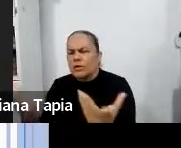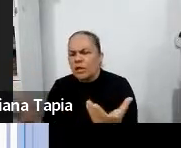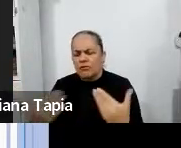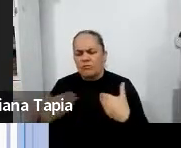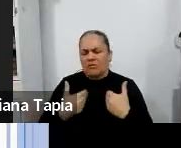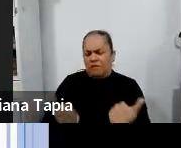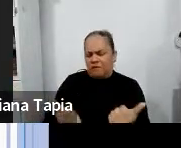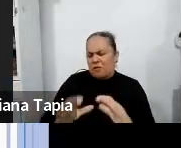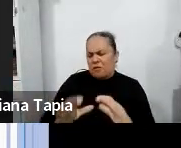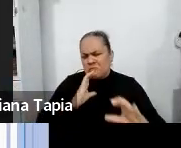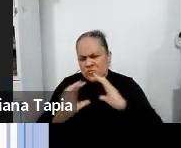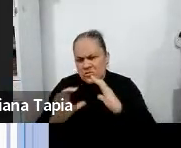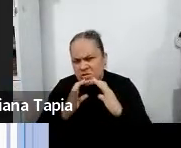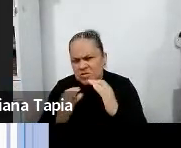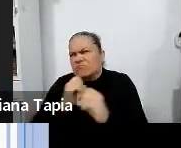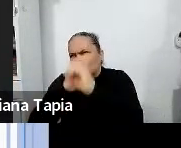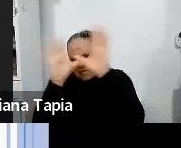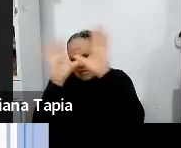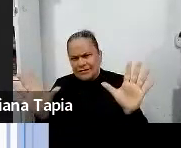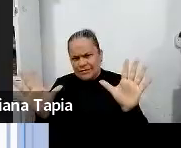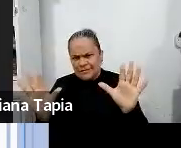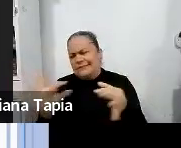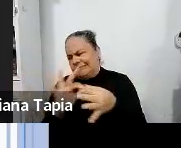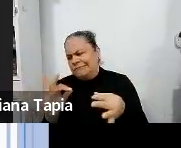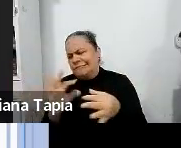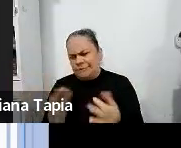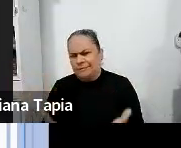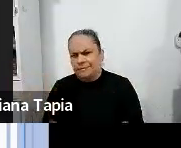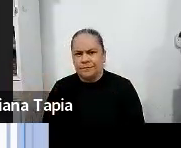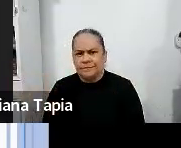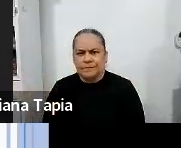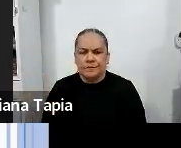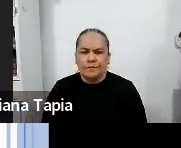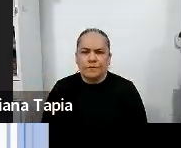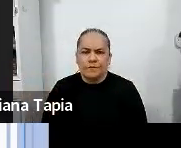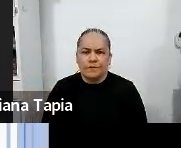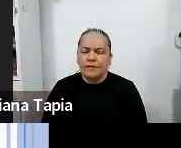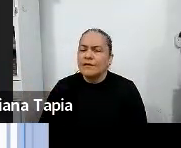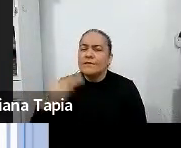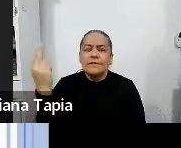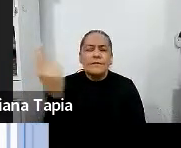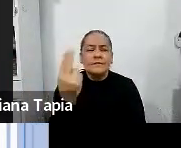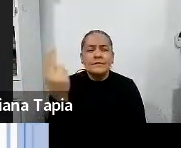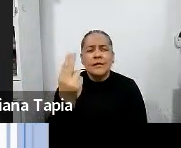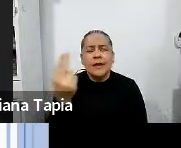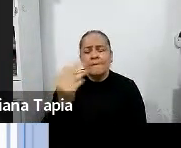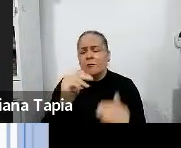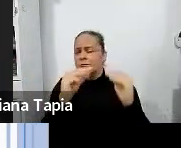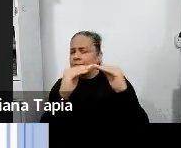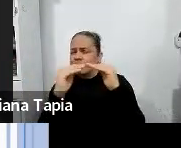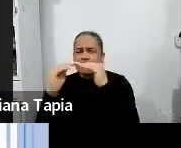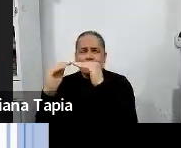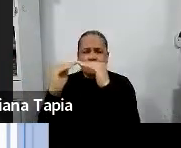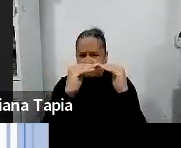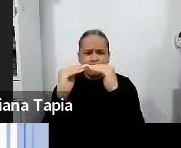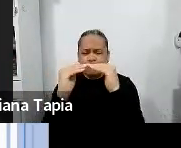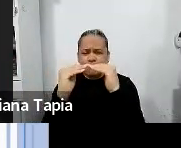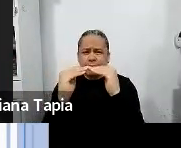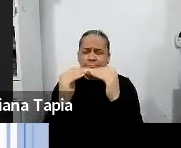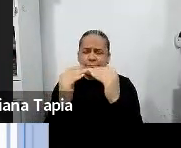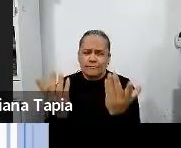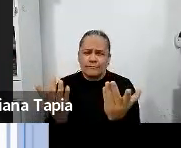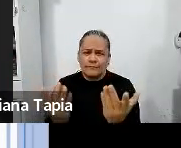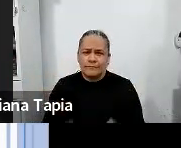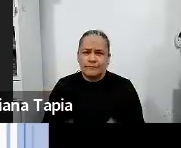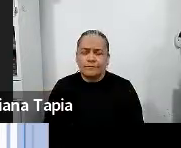Debo ser capaz, decimos, de lograr un emparejamiento con ellos, entender cuál es la condición,